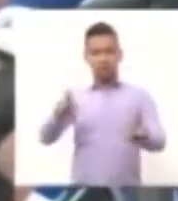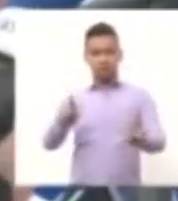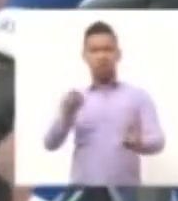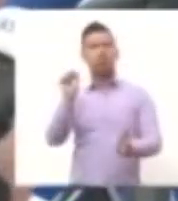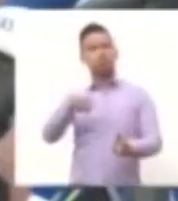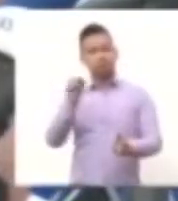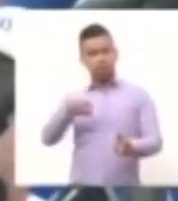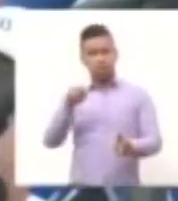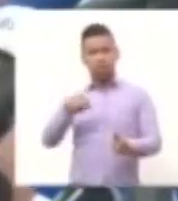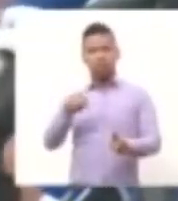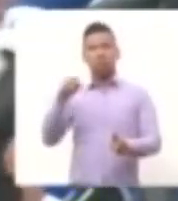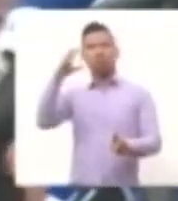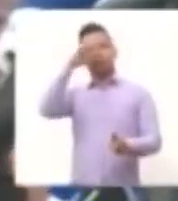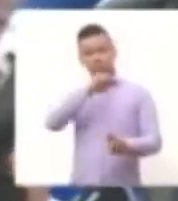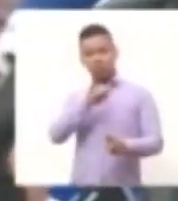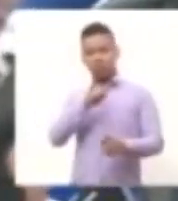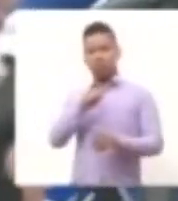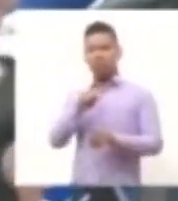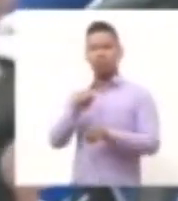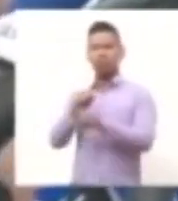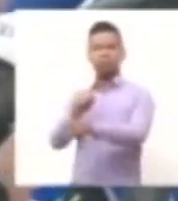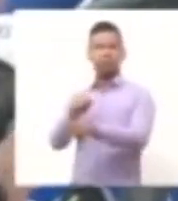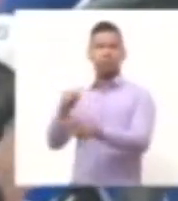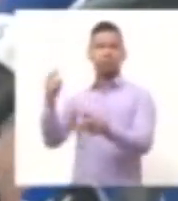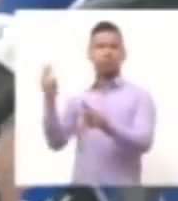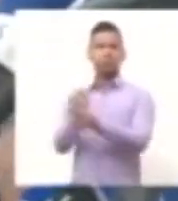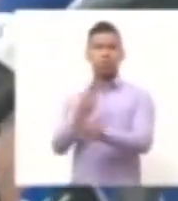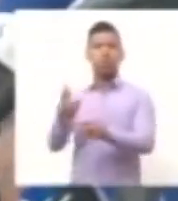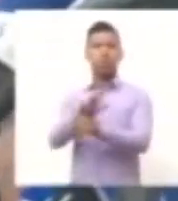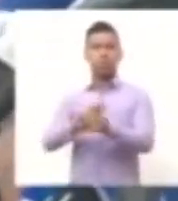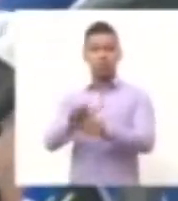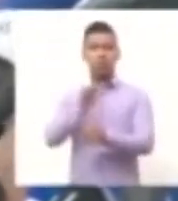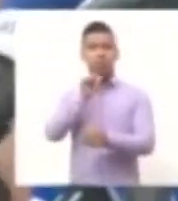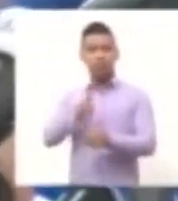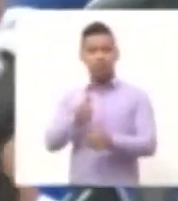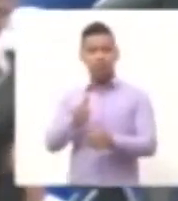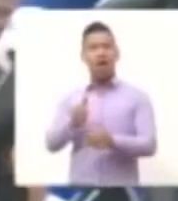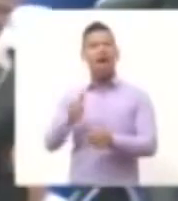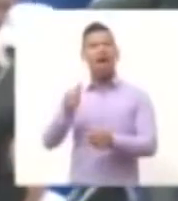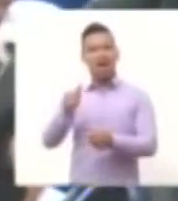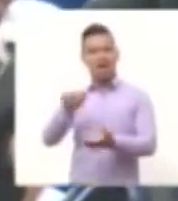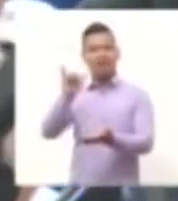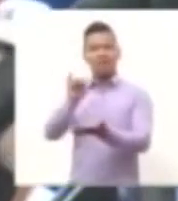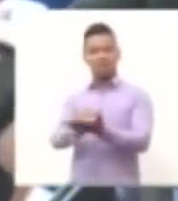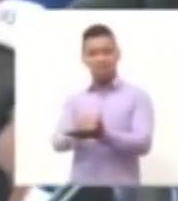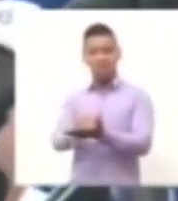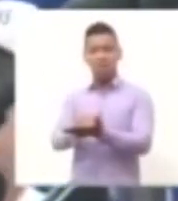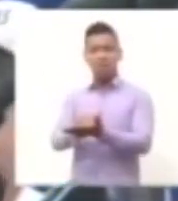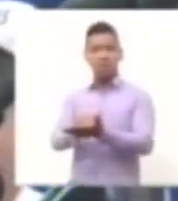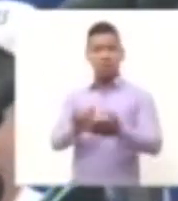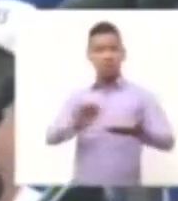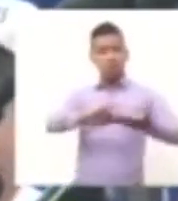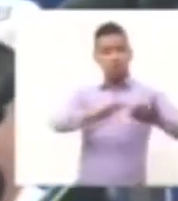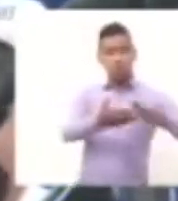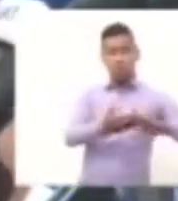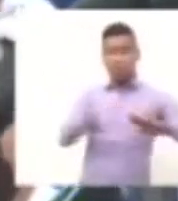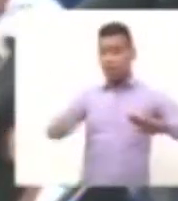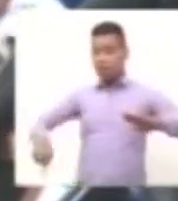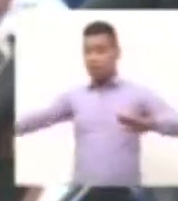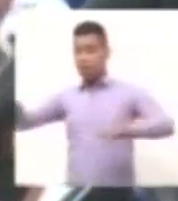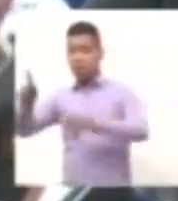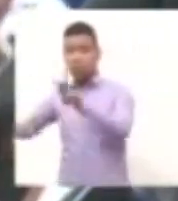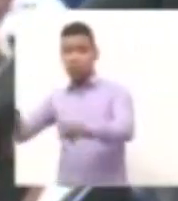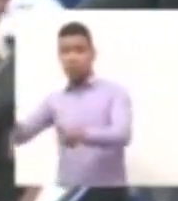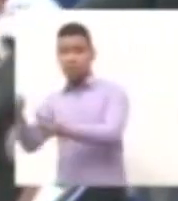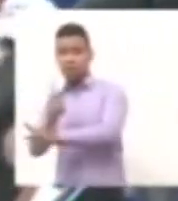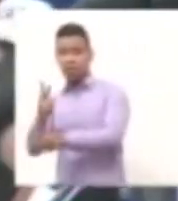determina esa condición delincuencial y por eso el peligro de que esos individuos te representan para la comunidad. Y asimismo